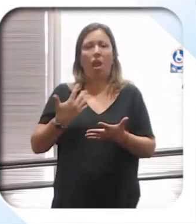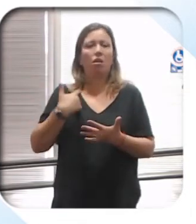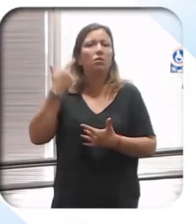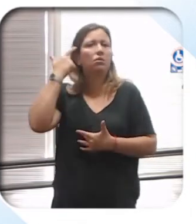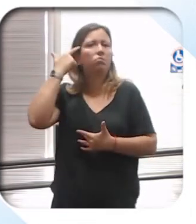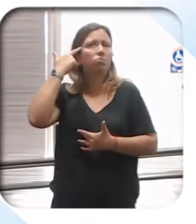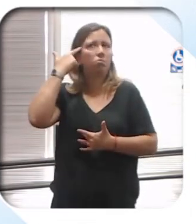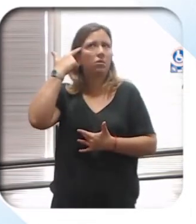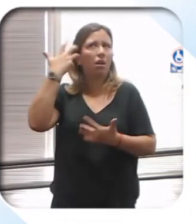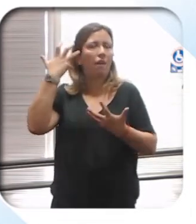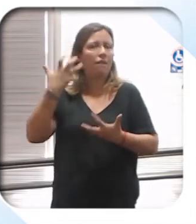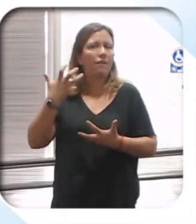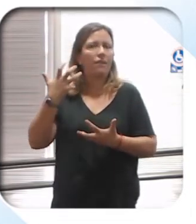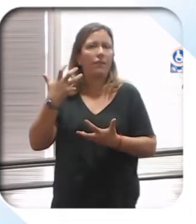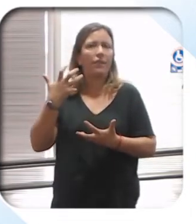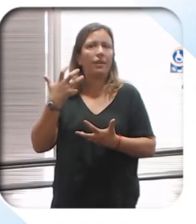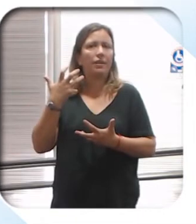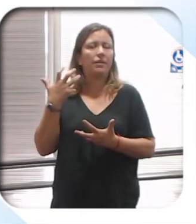intelectiva